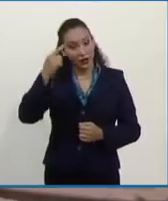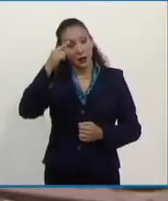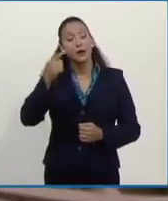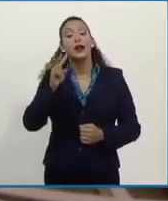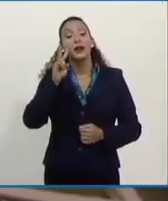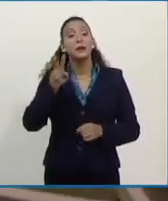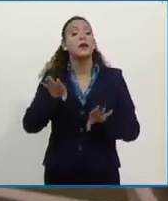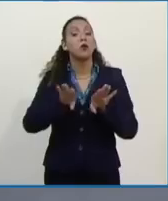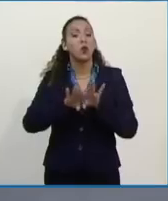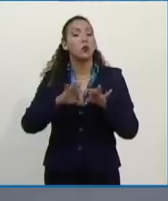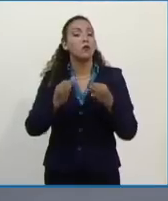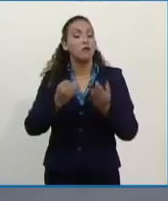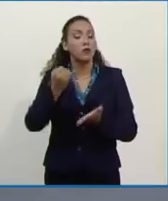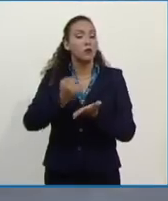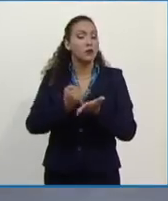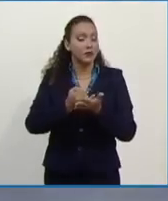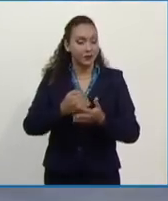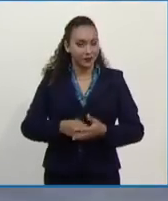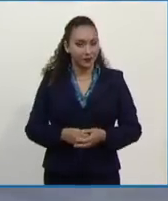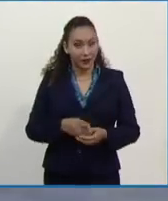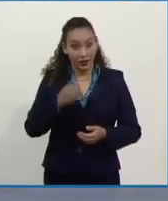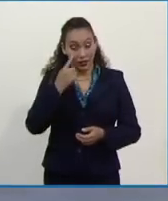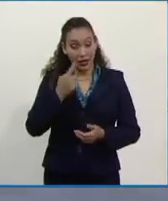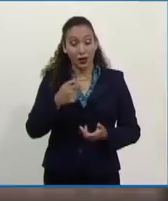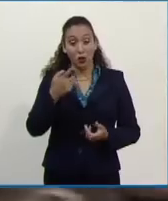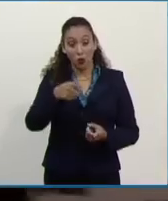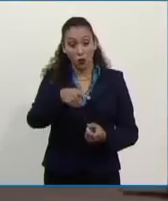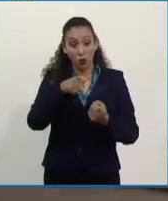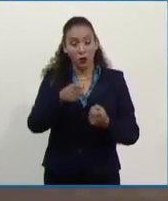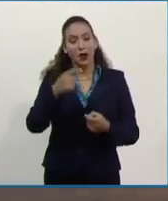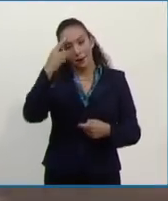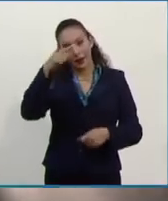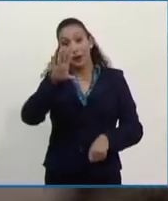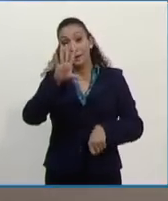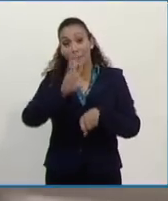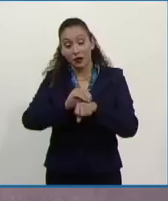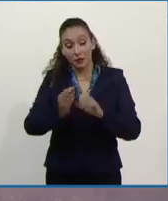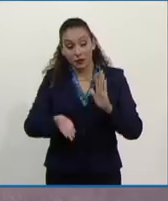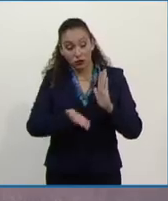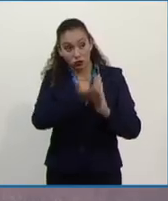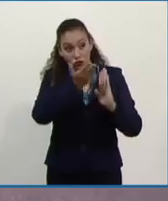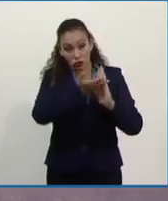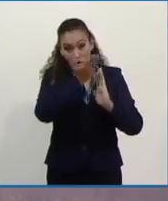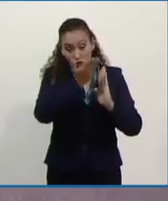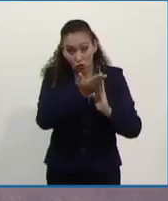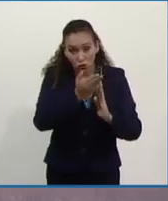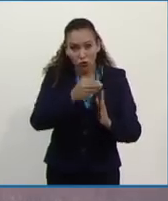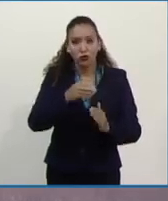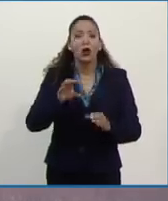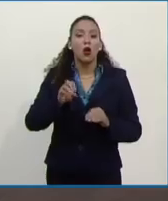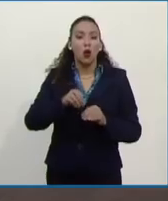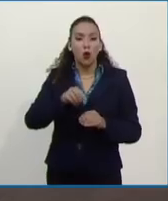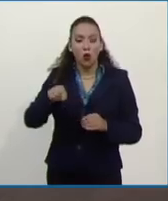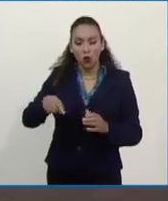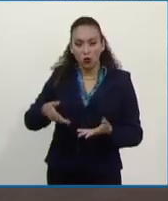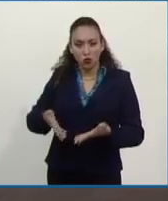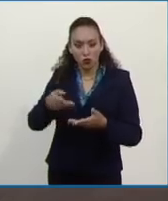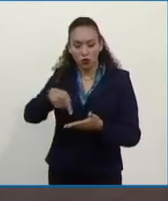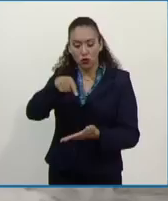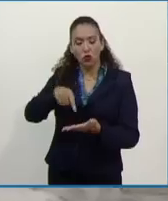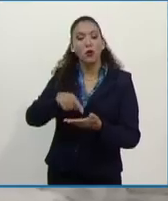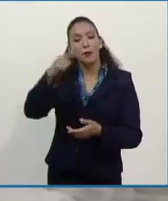este año. Las normas disponían el cobro por el otorgamiento de permisos para construir o remodelar pozos para la extracción de hidrocarburos